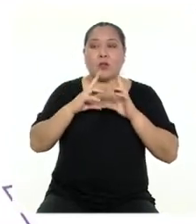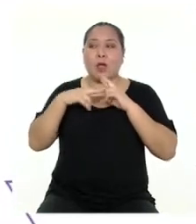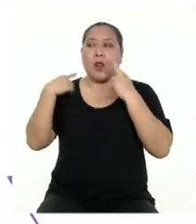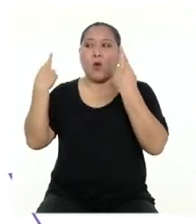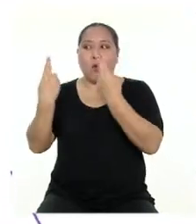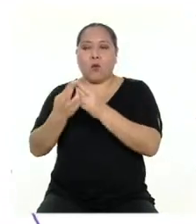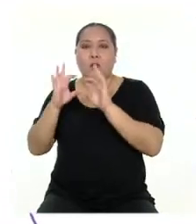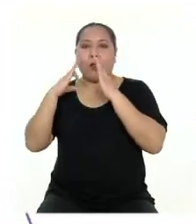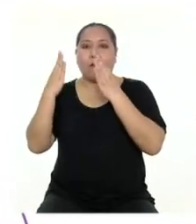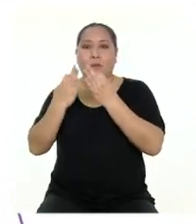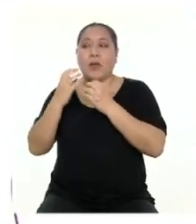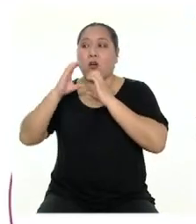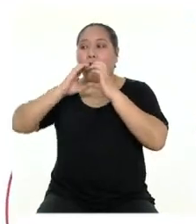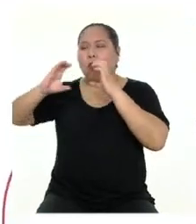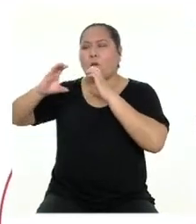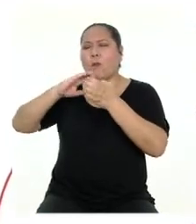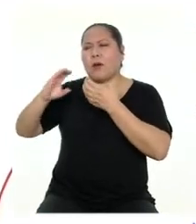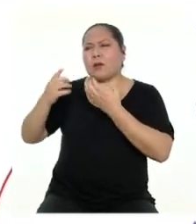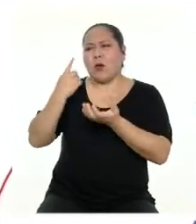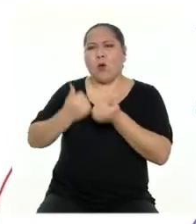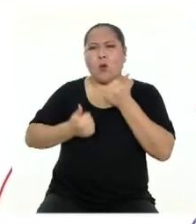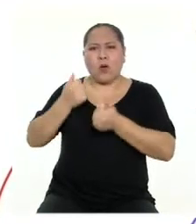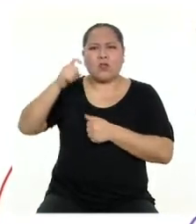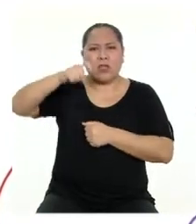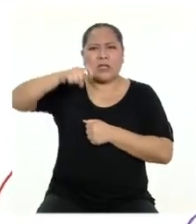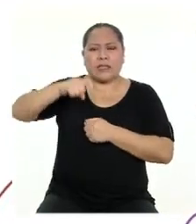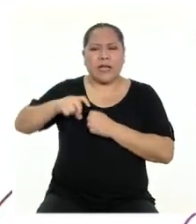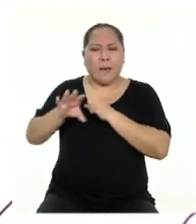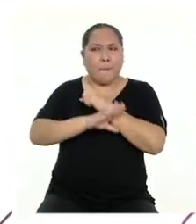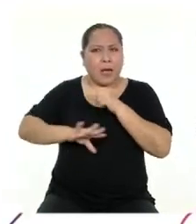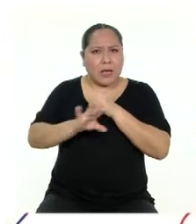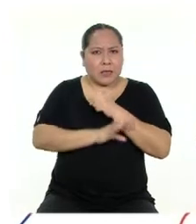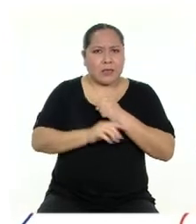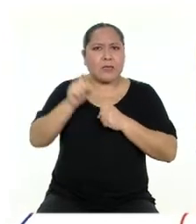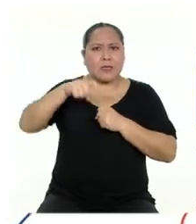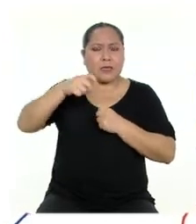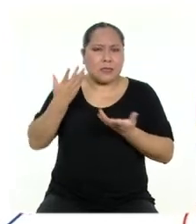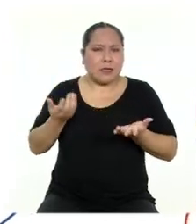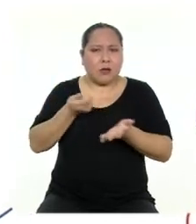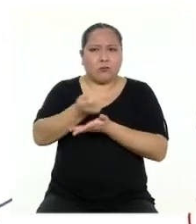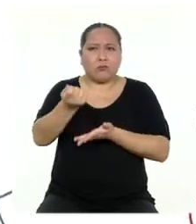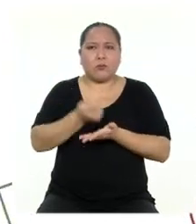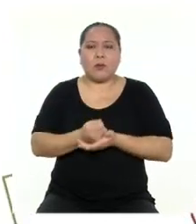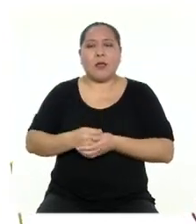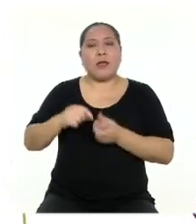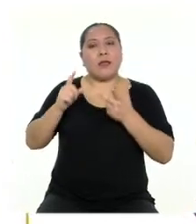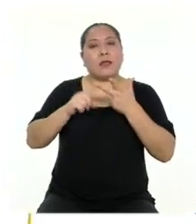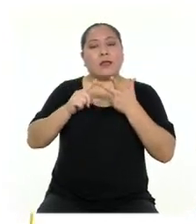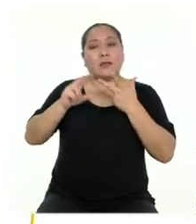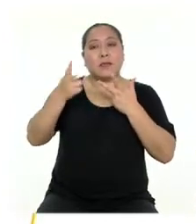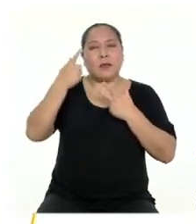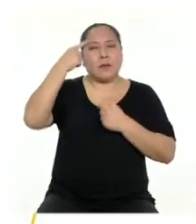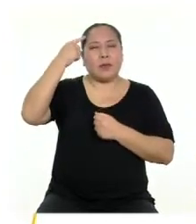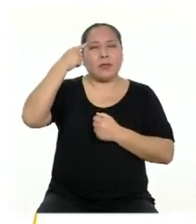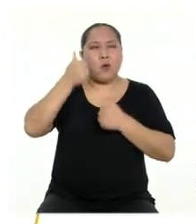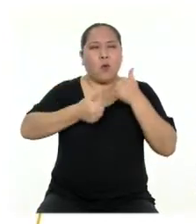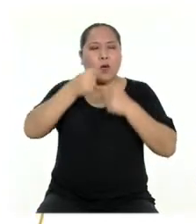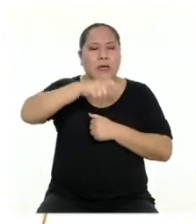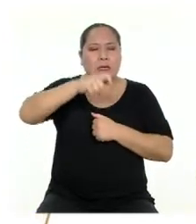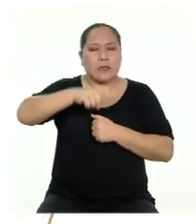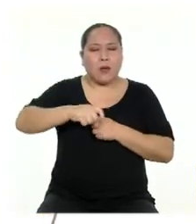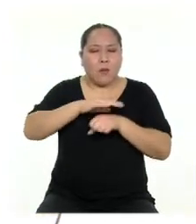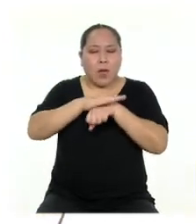innecesarios y ahorrando para alguna situación de emergencia. Gracias como siempre, profesora Patricia. ¡Hasta pronto! Muy bien, chicas